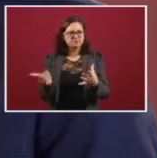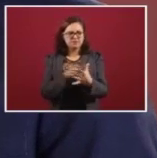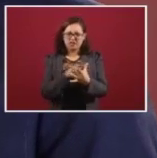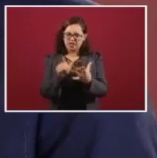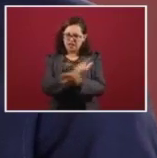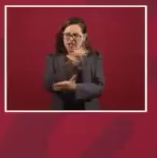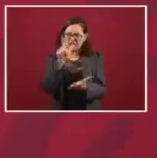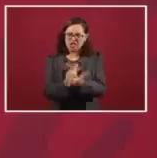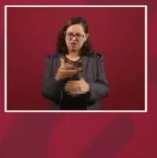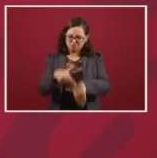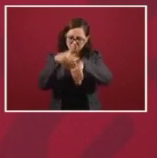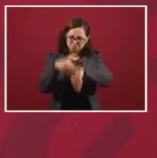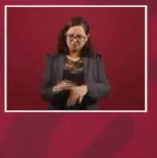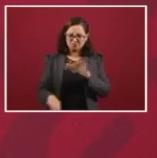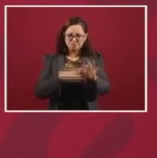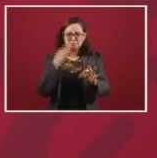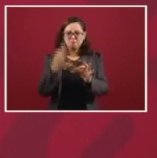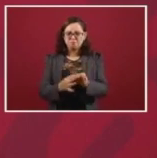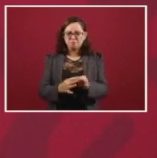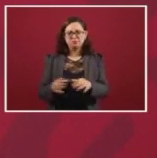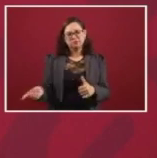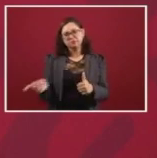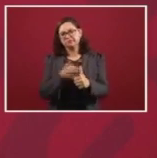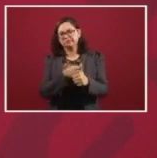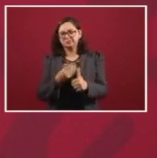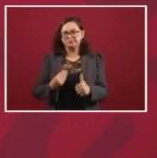haya bienestar y que